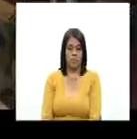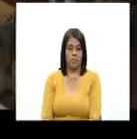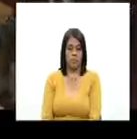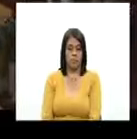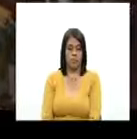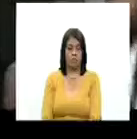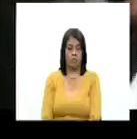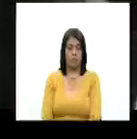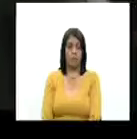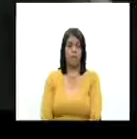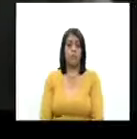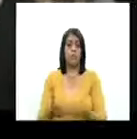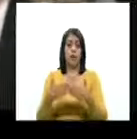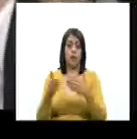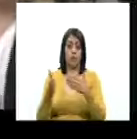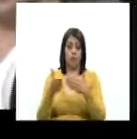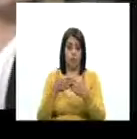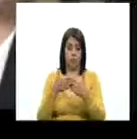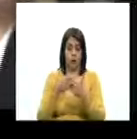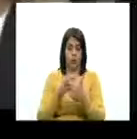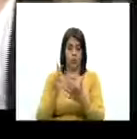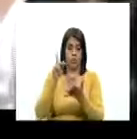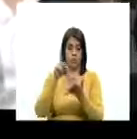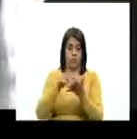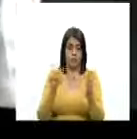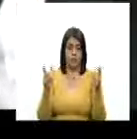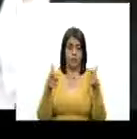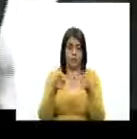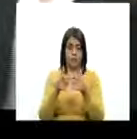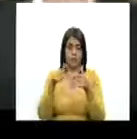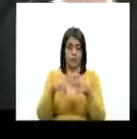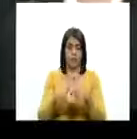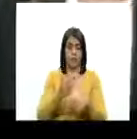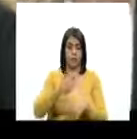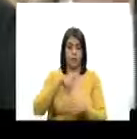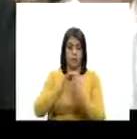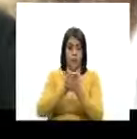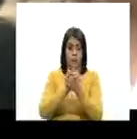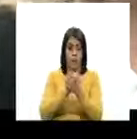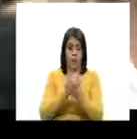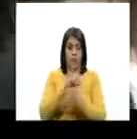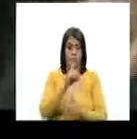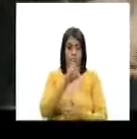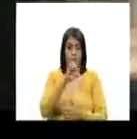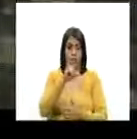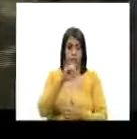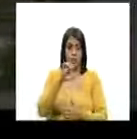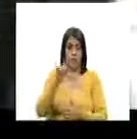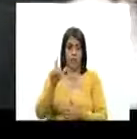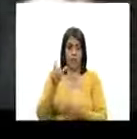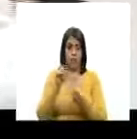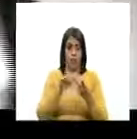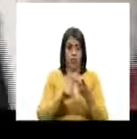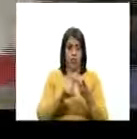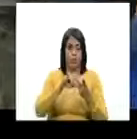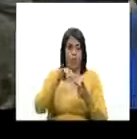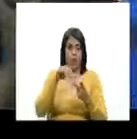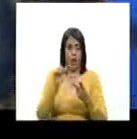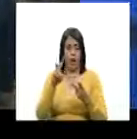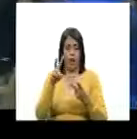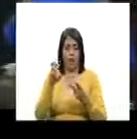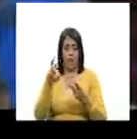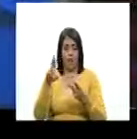Se encuentra en las puertas del hemiciclo de sesiones nuestros queridos amigos Diego Omar Suárez Michelo y Javier